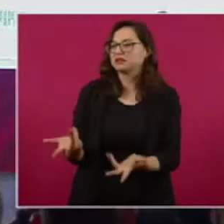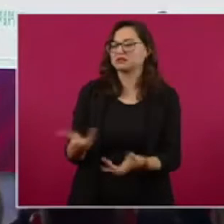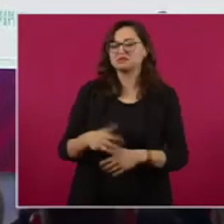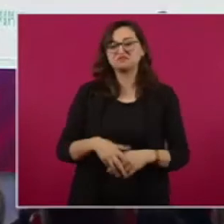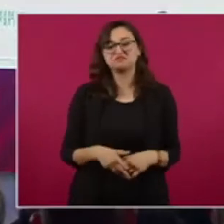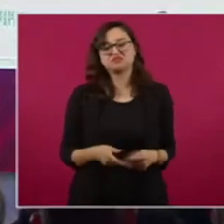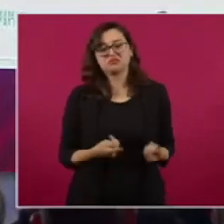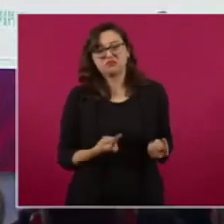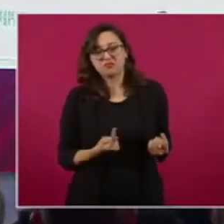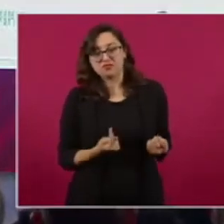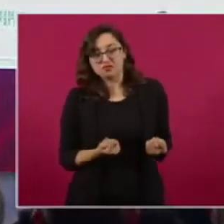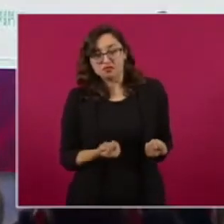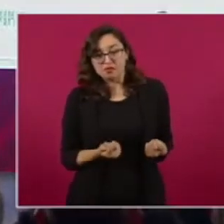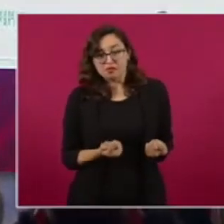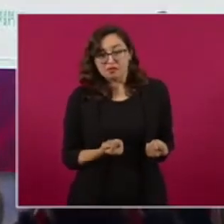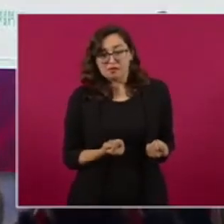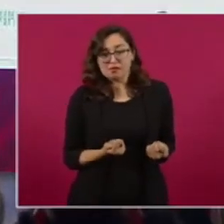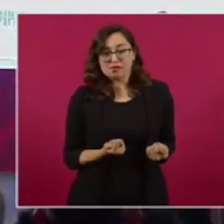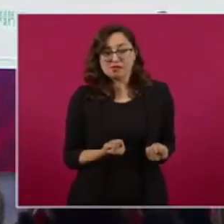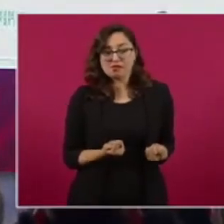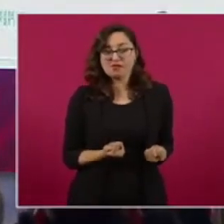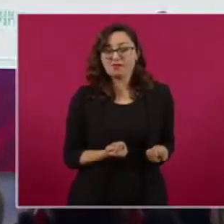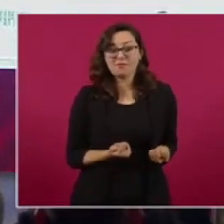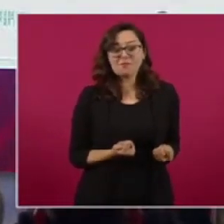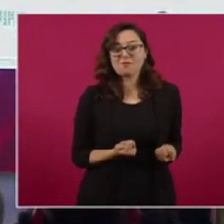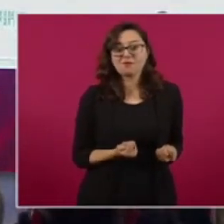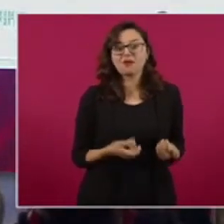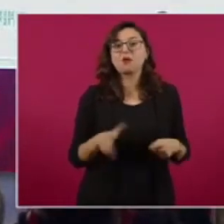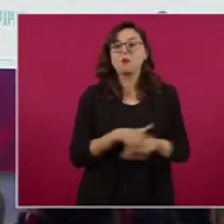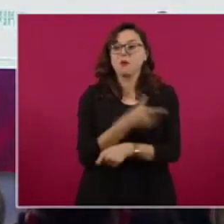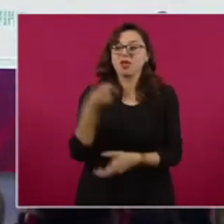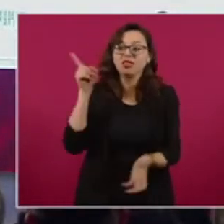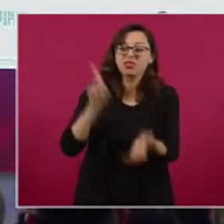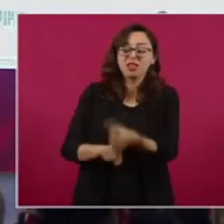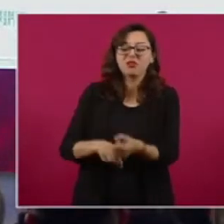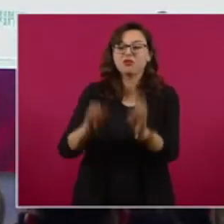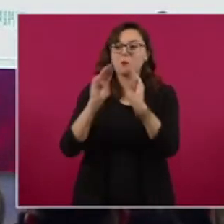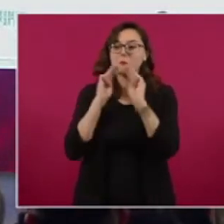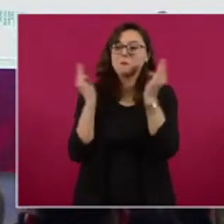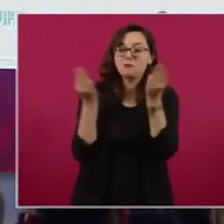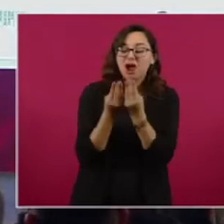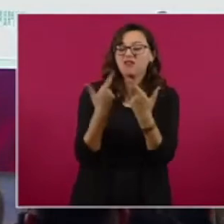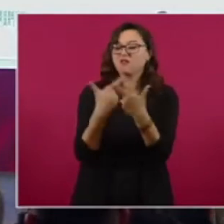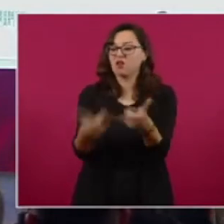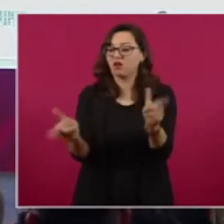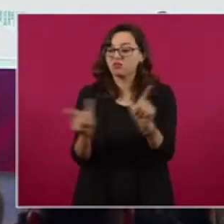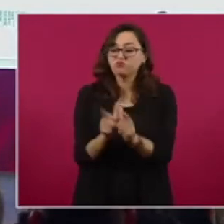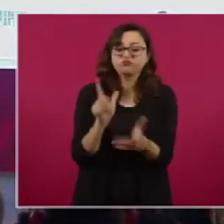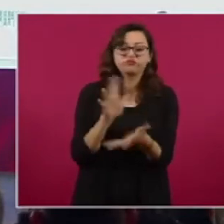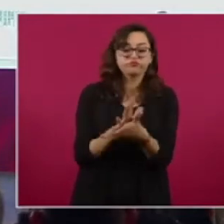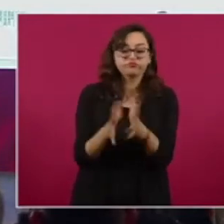pero parece que ahí hay grupos de intereses creados